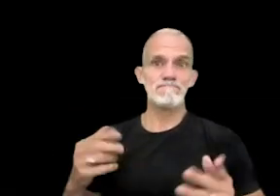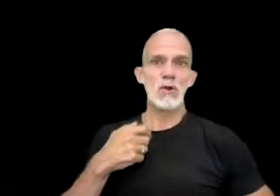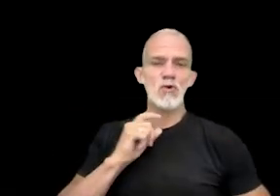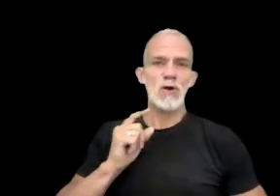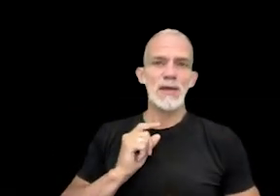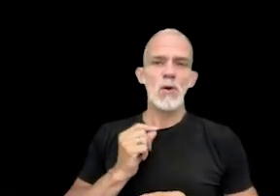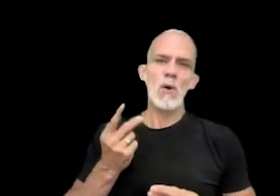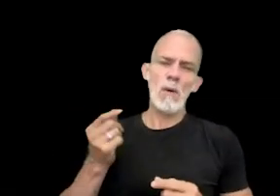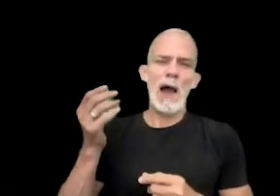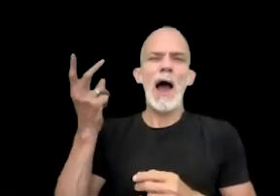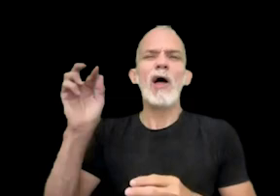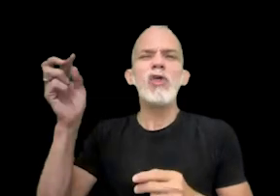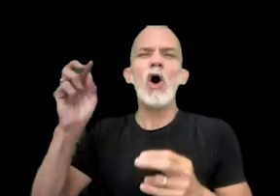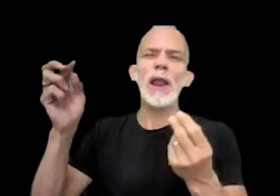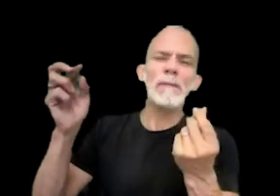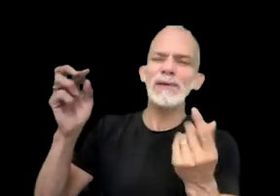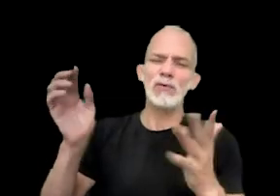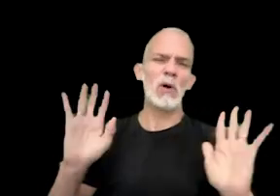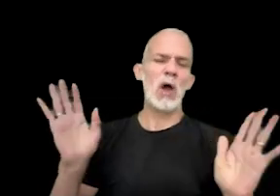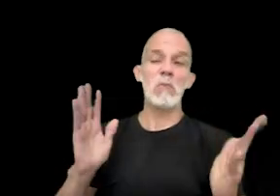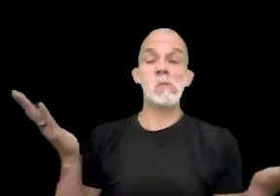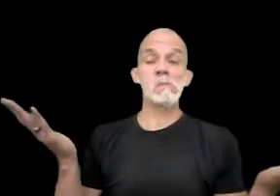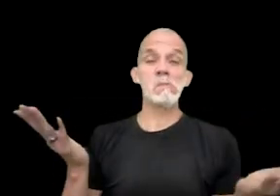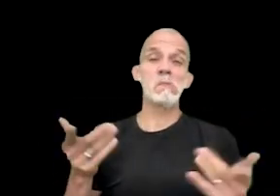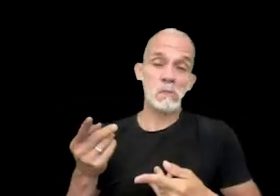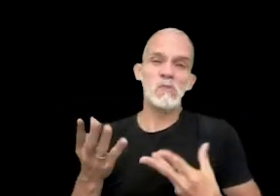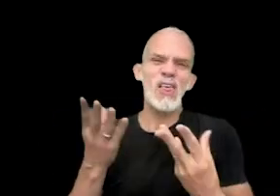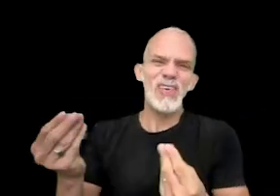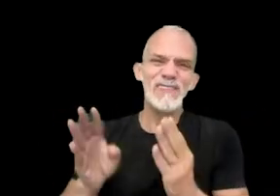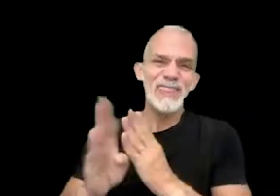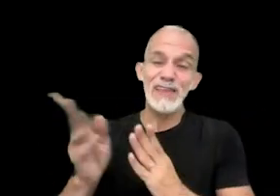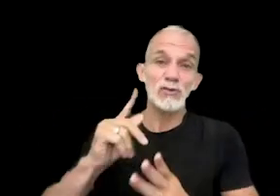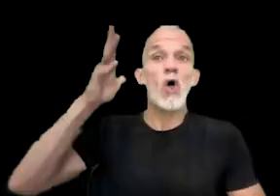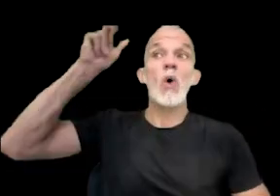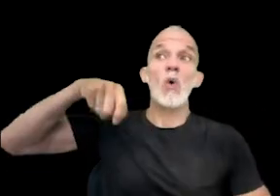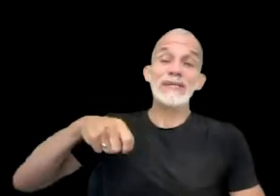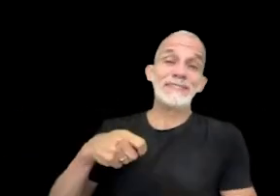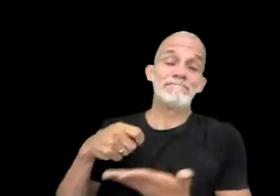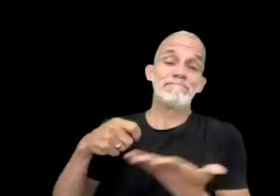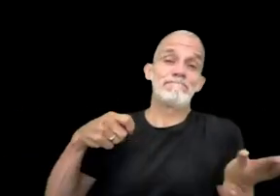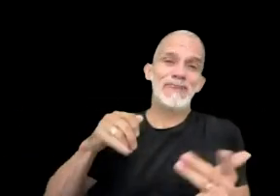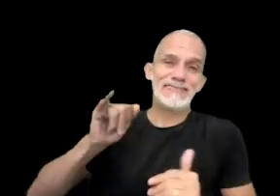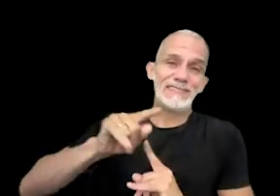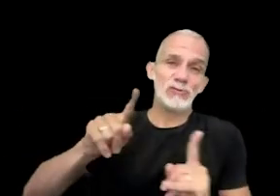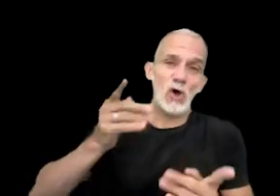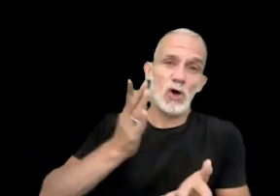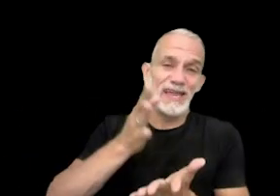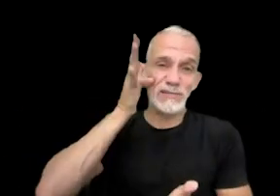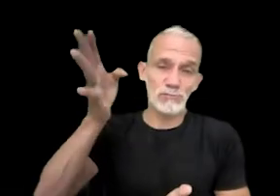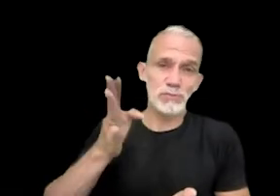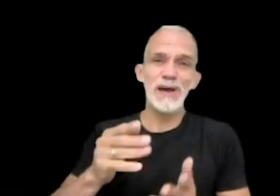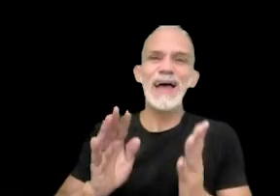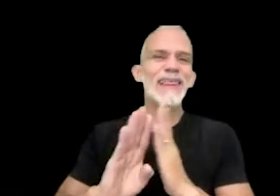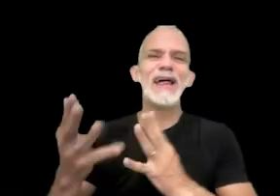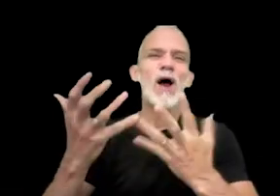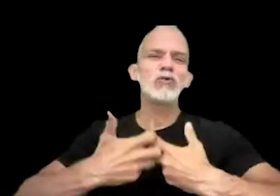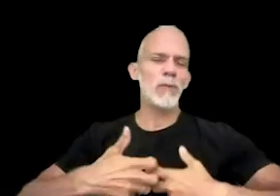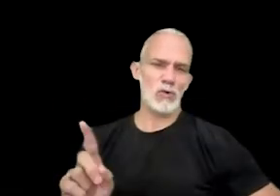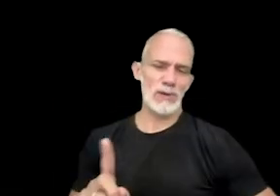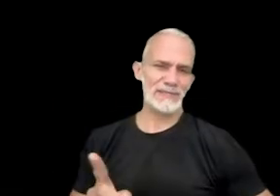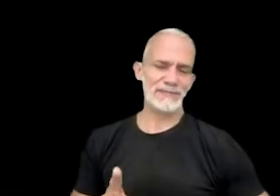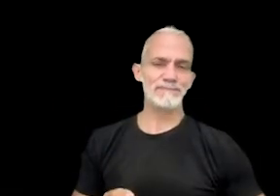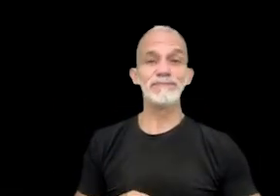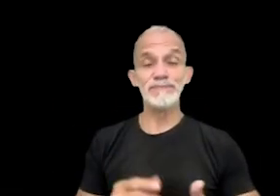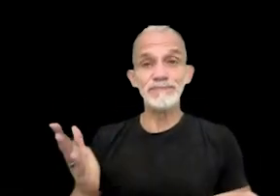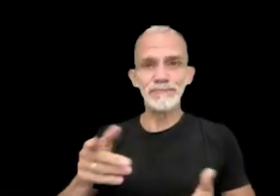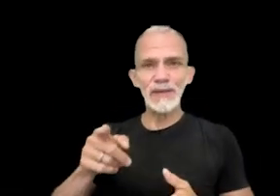divisas. Bueno, el marco penal cambiario no se defiende directamente, el juez penal deberá decidir si existió o no abuso del derecho. No hay una pauta específica. Desde